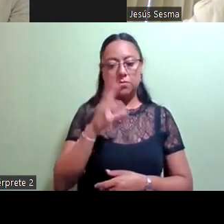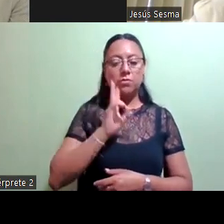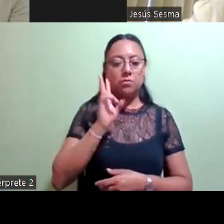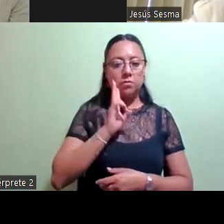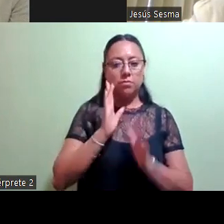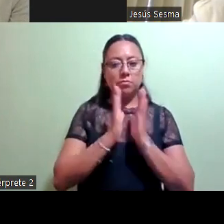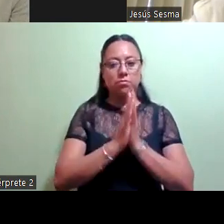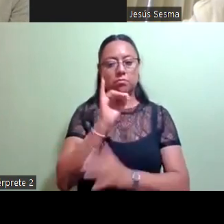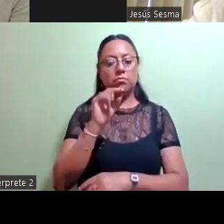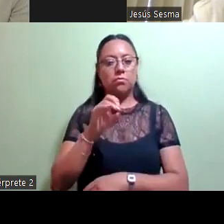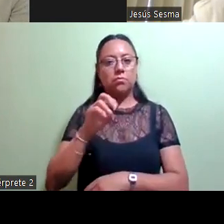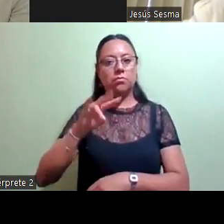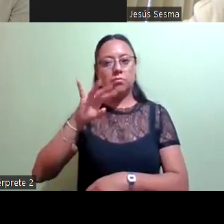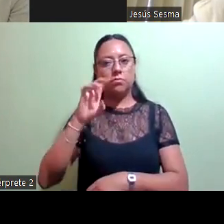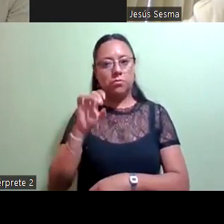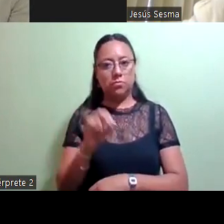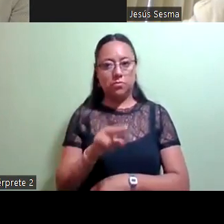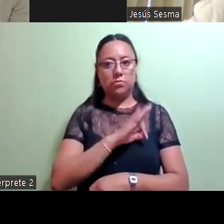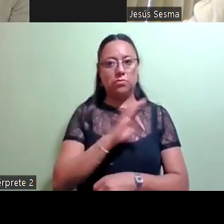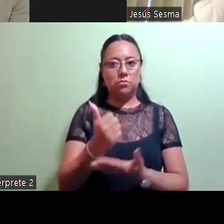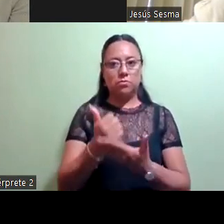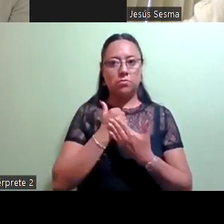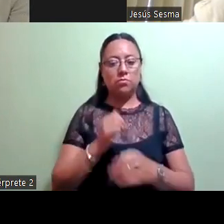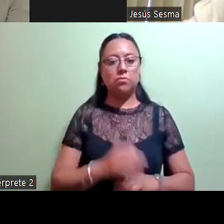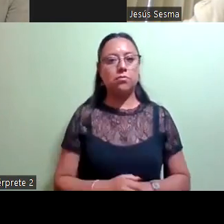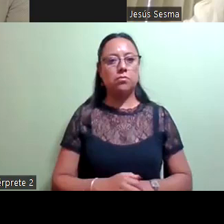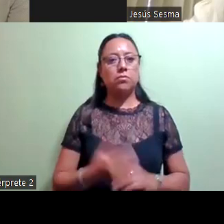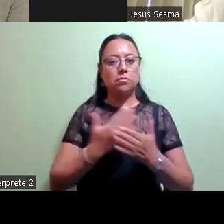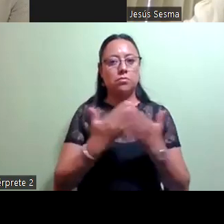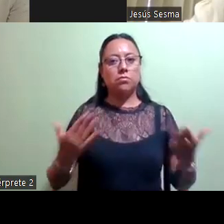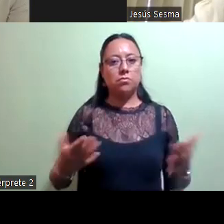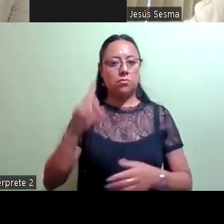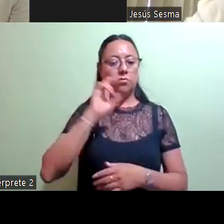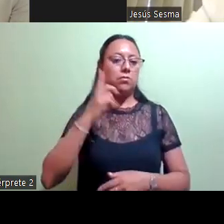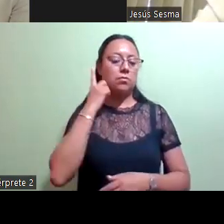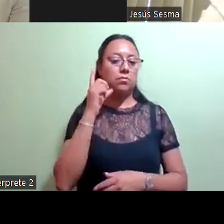Innovación, y le damos el uso de la palabra a la diputada Ana Villagrán.